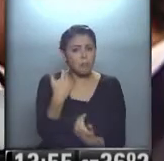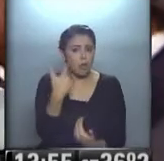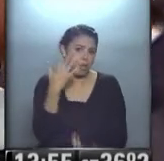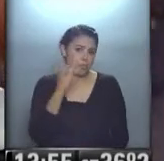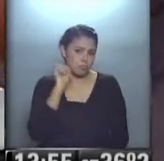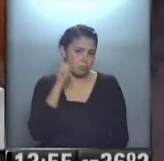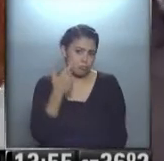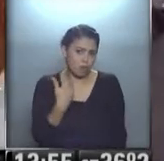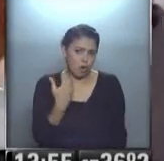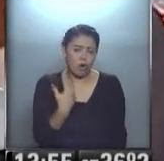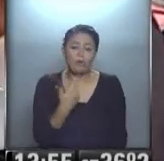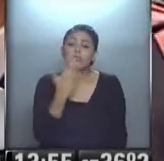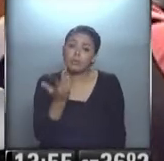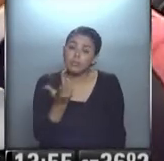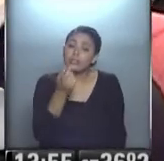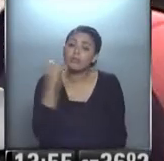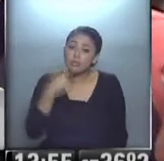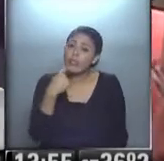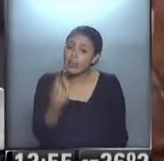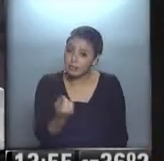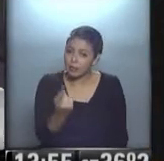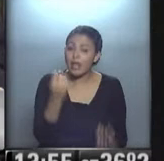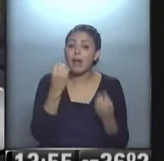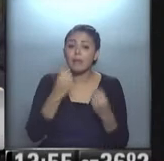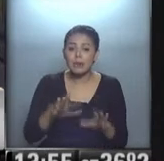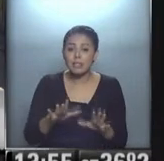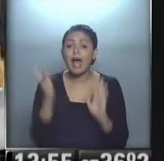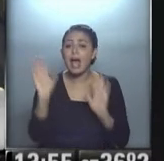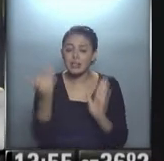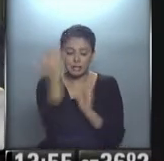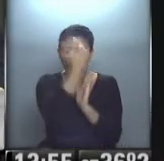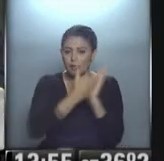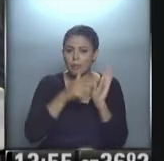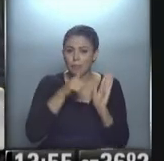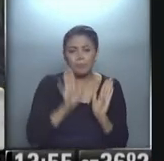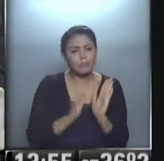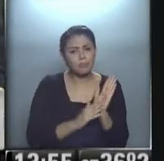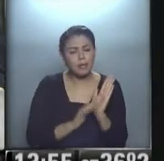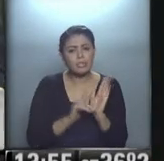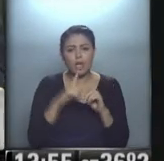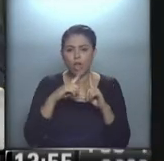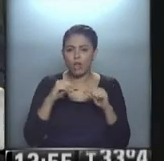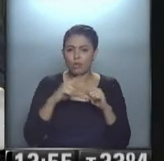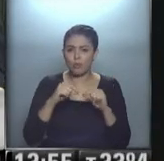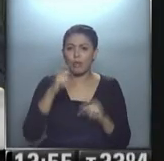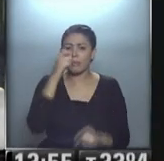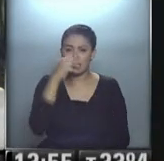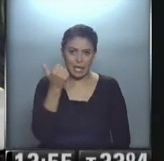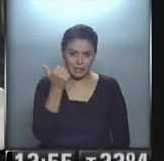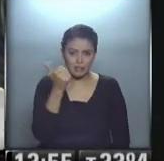adelante. Por lo tanto, como les decía, a partir, conforme la resolución, que creo que tiene número